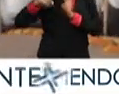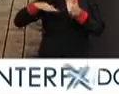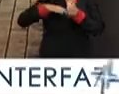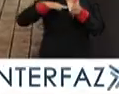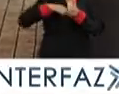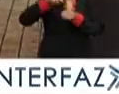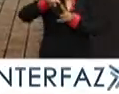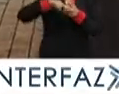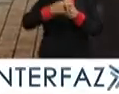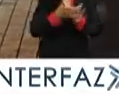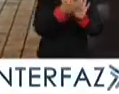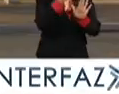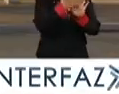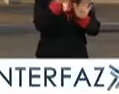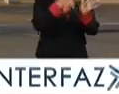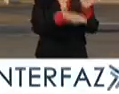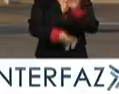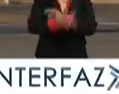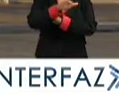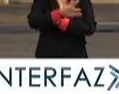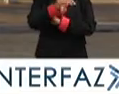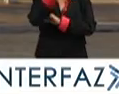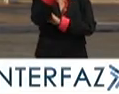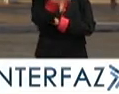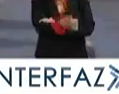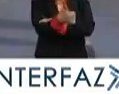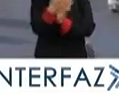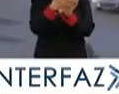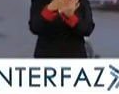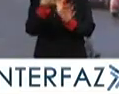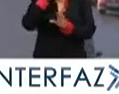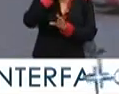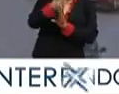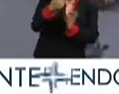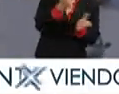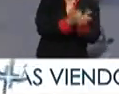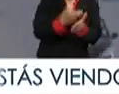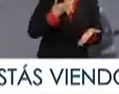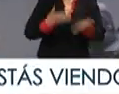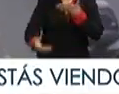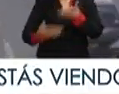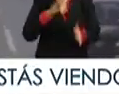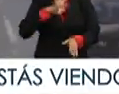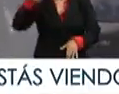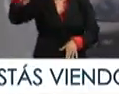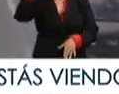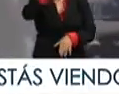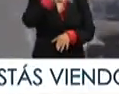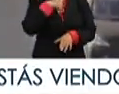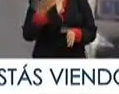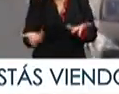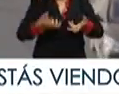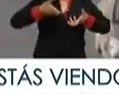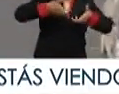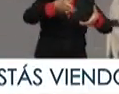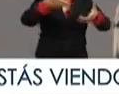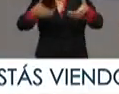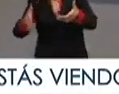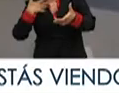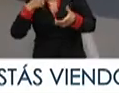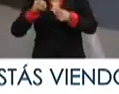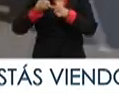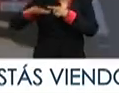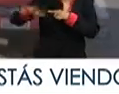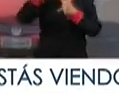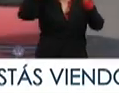de comenzar su construcción en 1956, es considerada una ciudad moderna que por su infraestructura tiene un alto